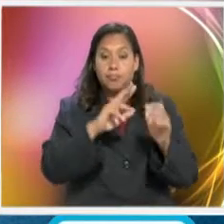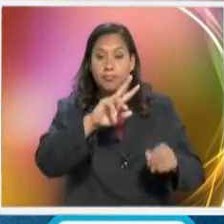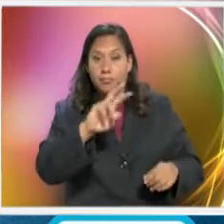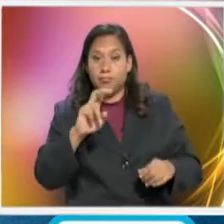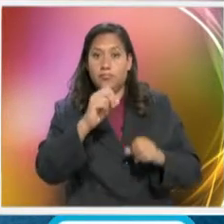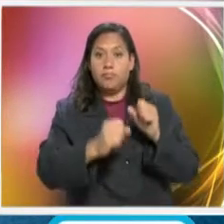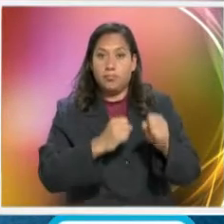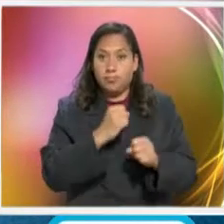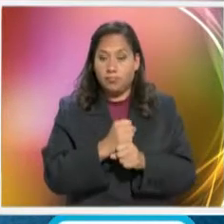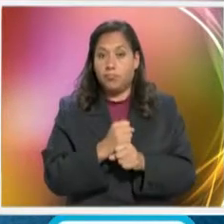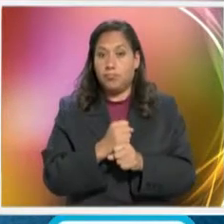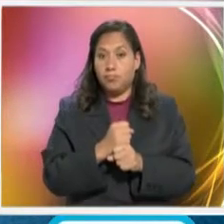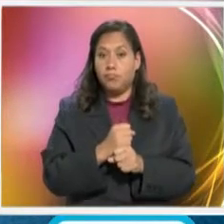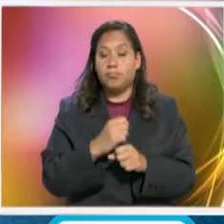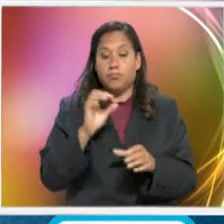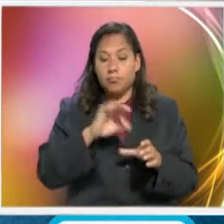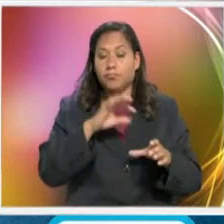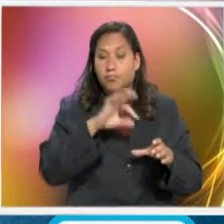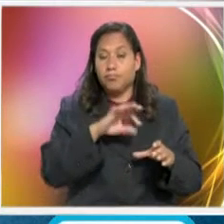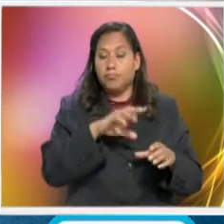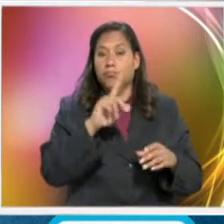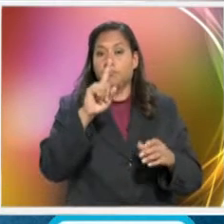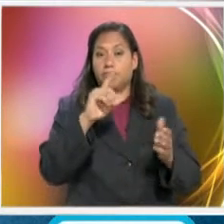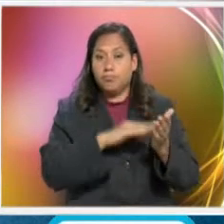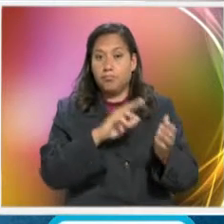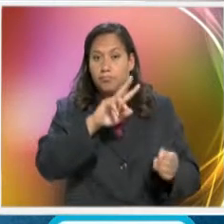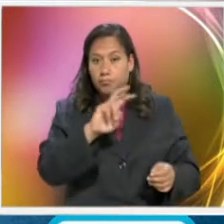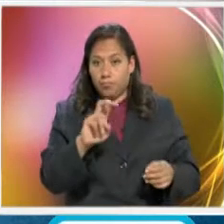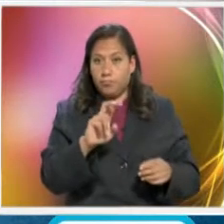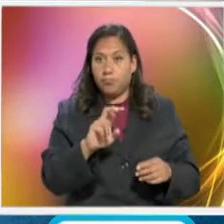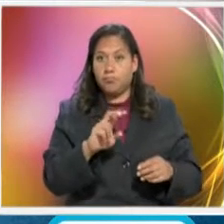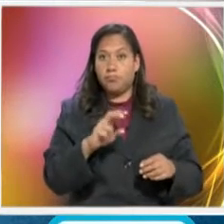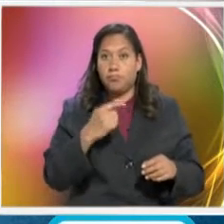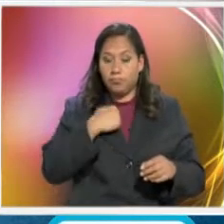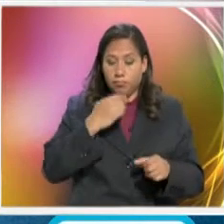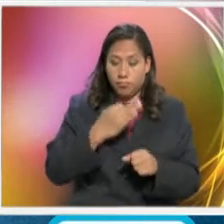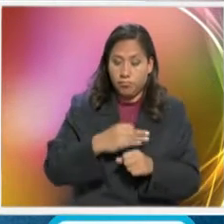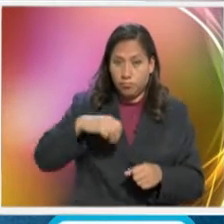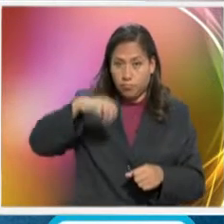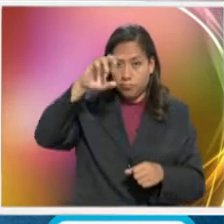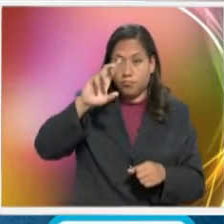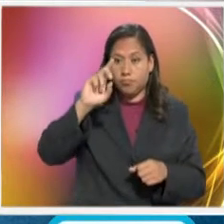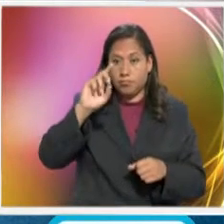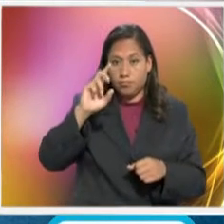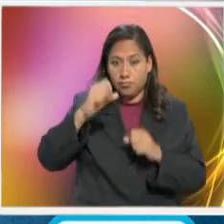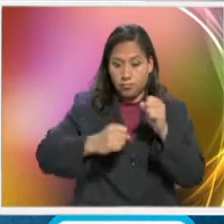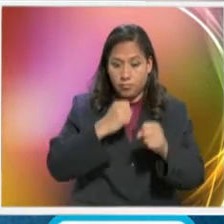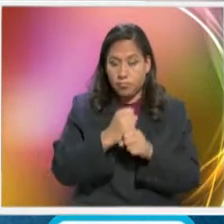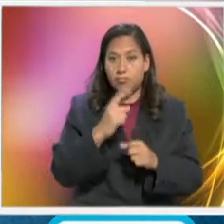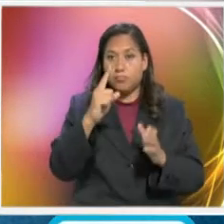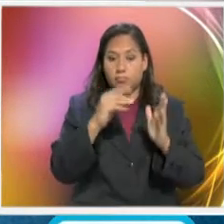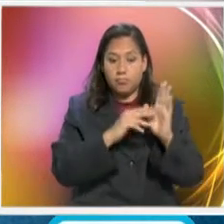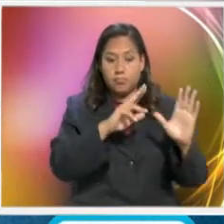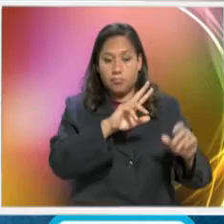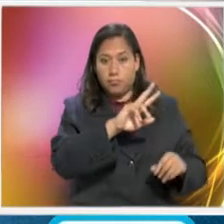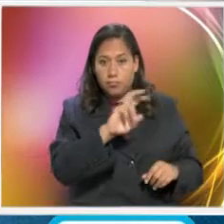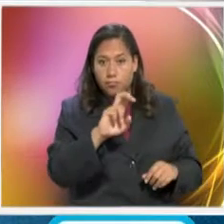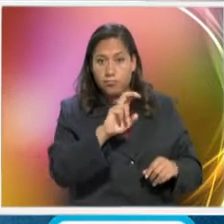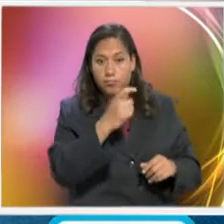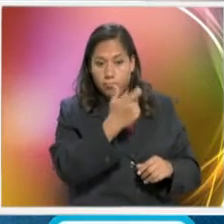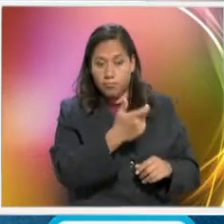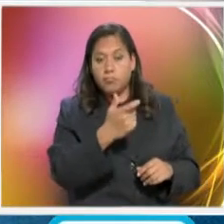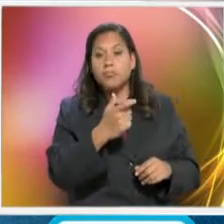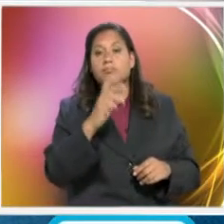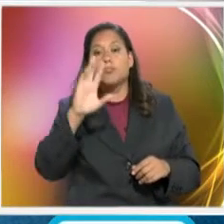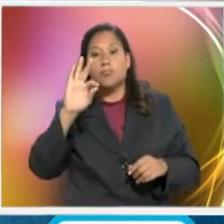pesos. Ahorrar durante 10 años 1,200 pesos. Si tenemos 30 años, ahorramos 1,200 pesos y a los 40 estamos pagando el enganche de Exacto. nuestra